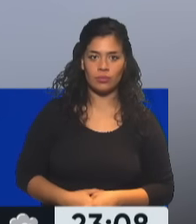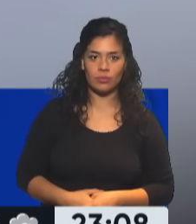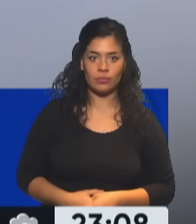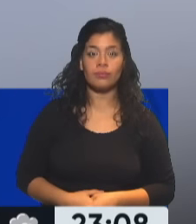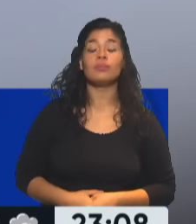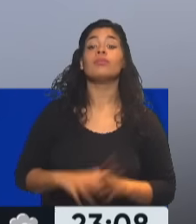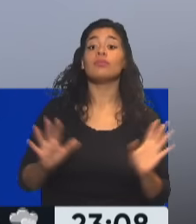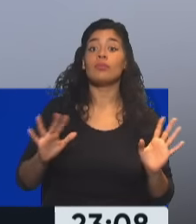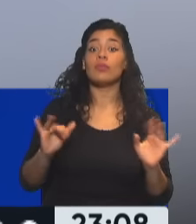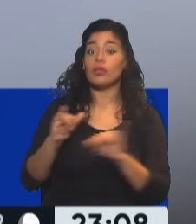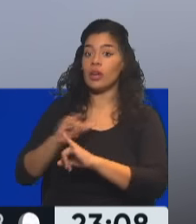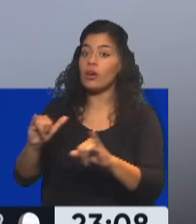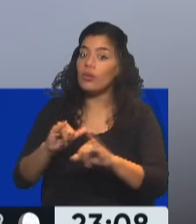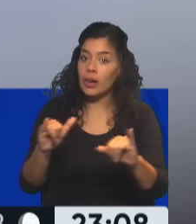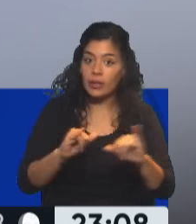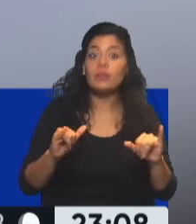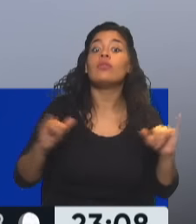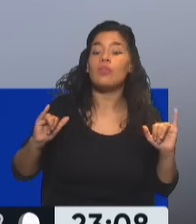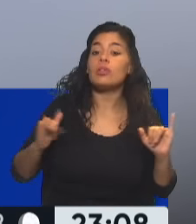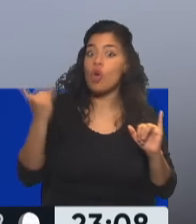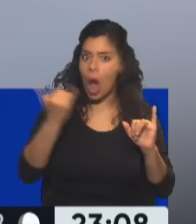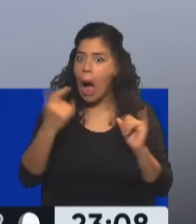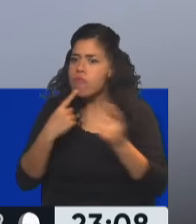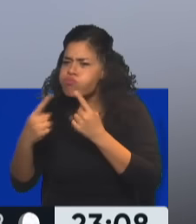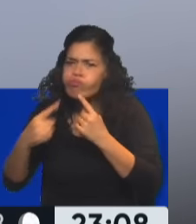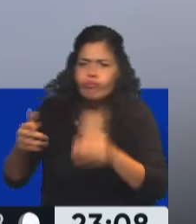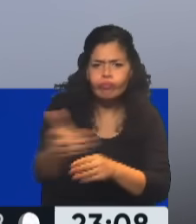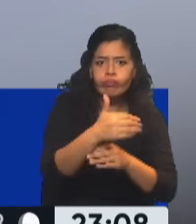Según datos oficiales del Consejo Nacional Electoral, hay